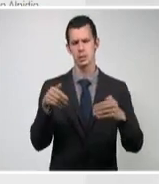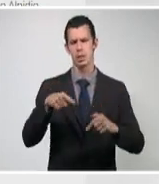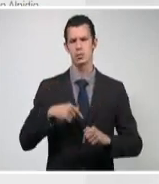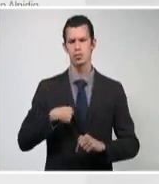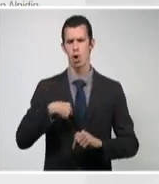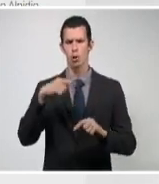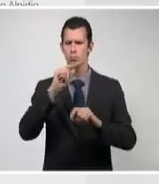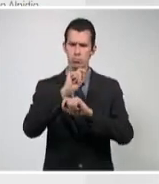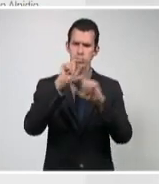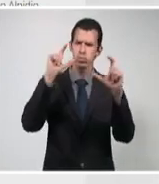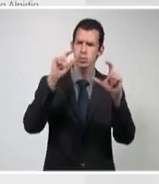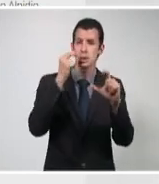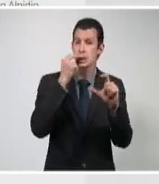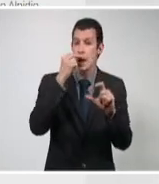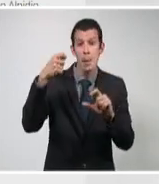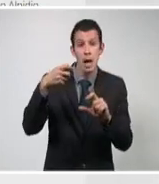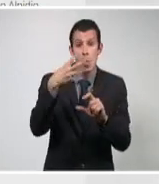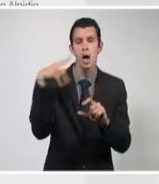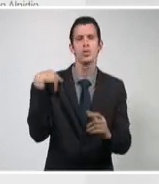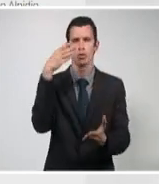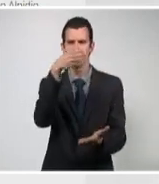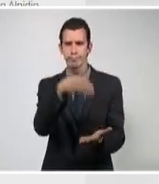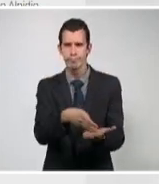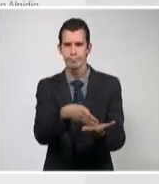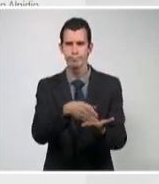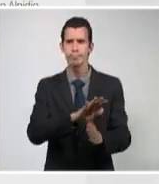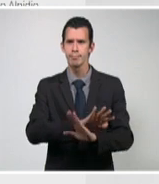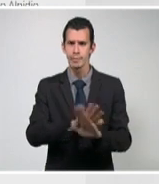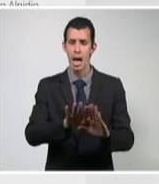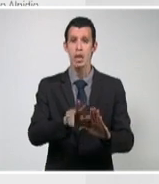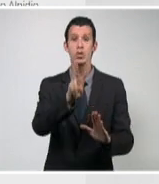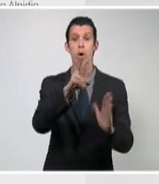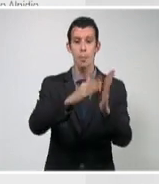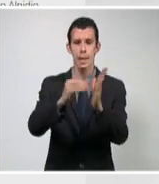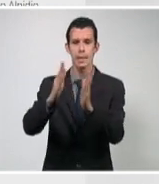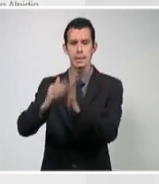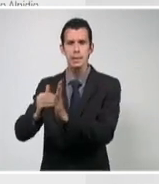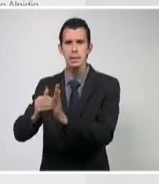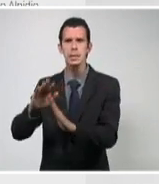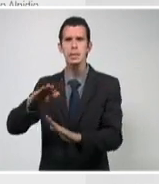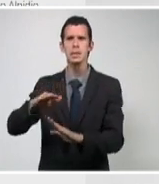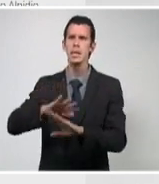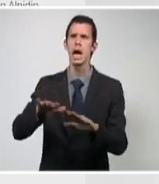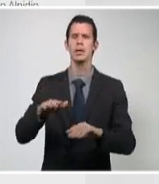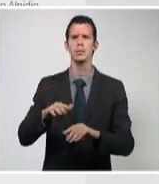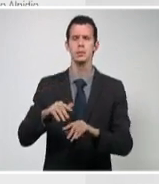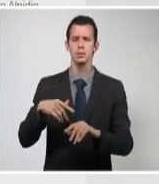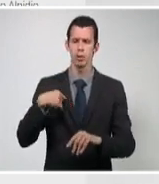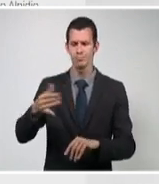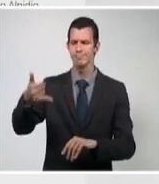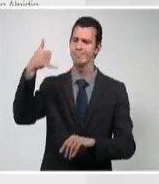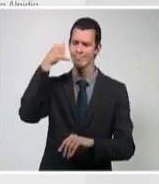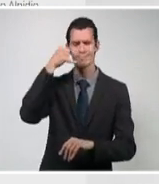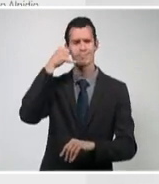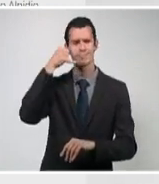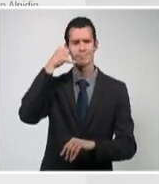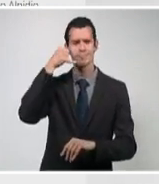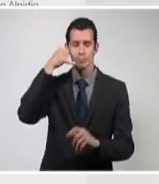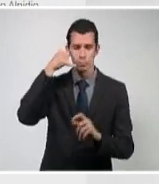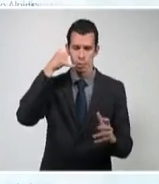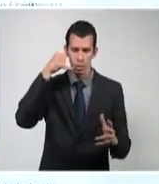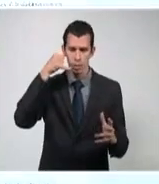2 meses después, en la mañana del 27 de enero, se me botó el café en la mesa cuando me llamó la editora de ADN Cuba para avisarme